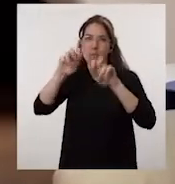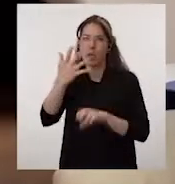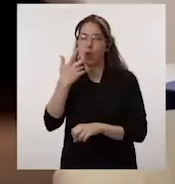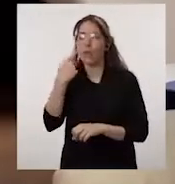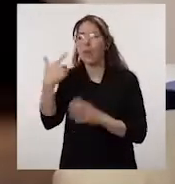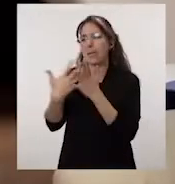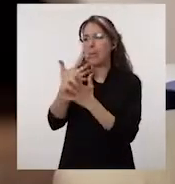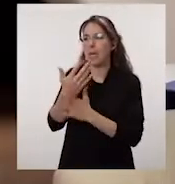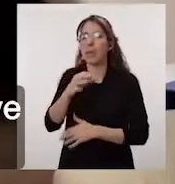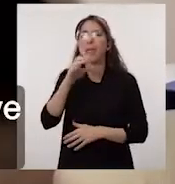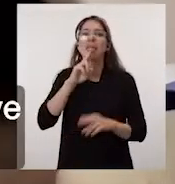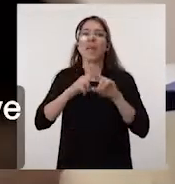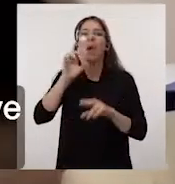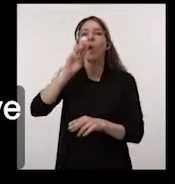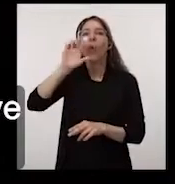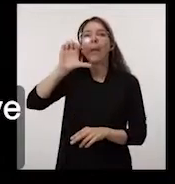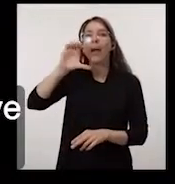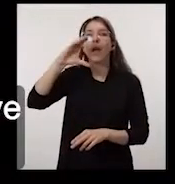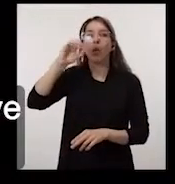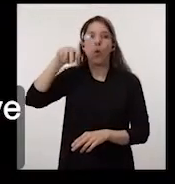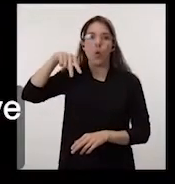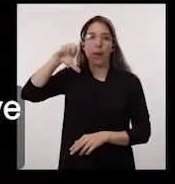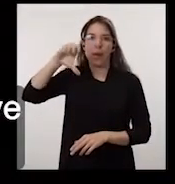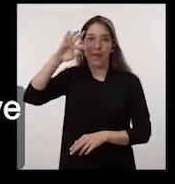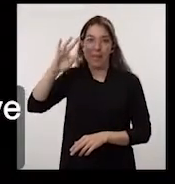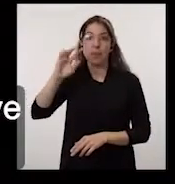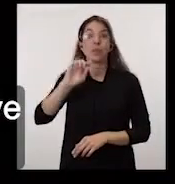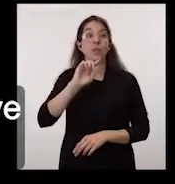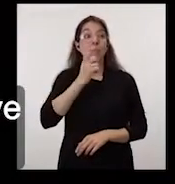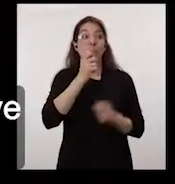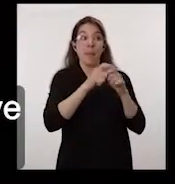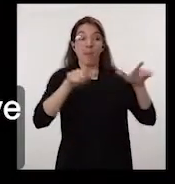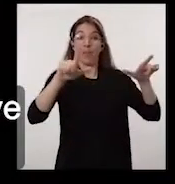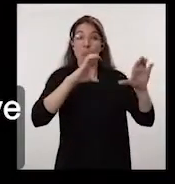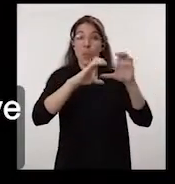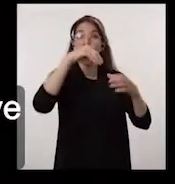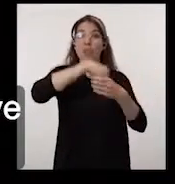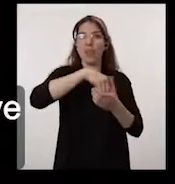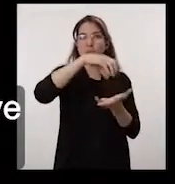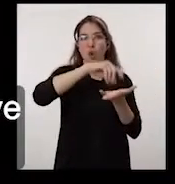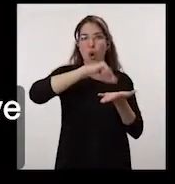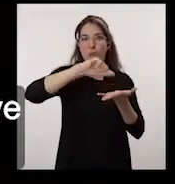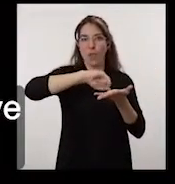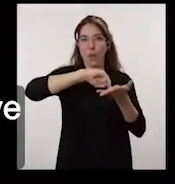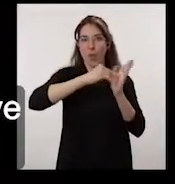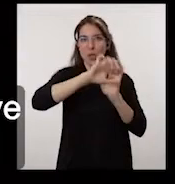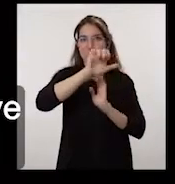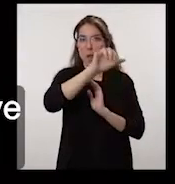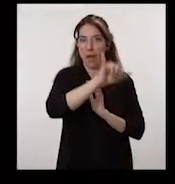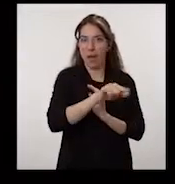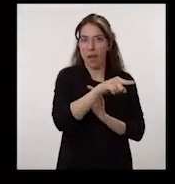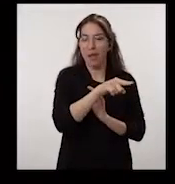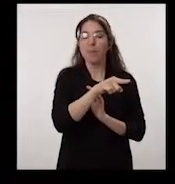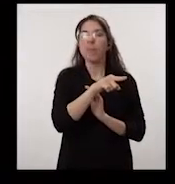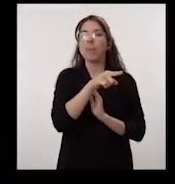de connect o pk net es la primera plataforma de comunicación que tenemos en la oficina de proyectos europeos y que